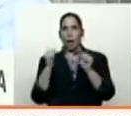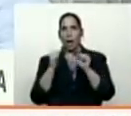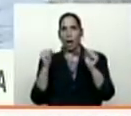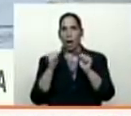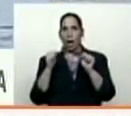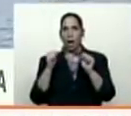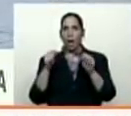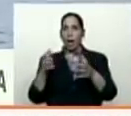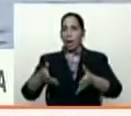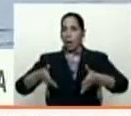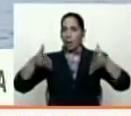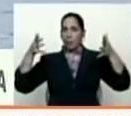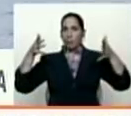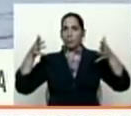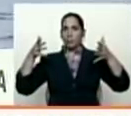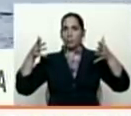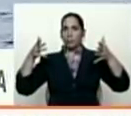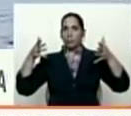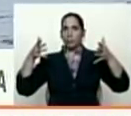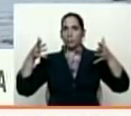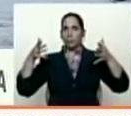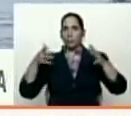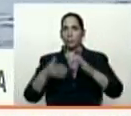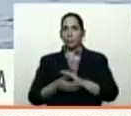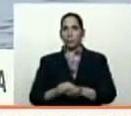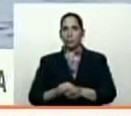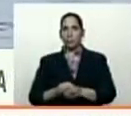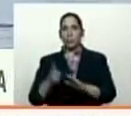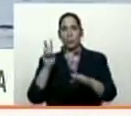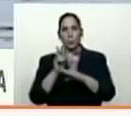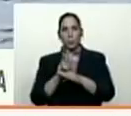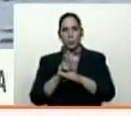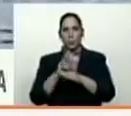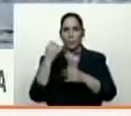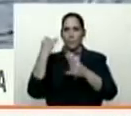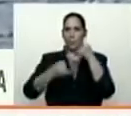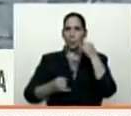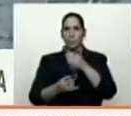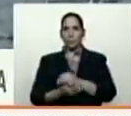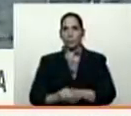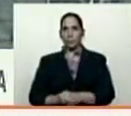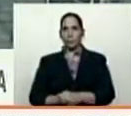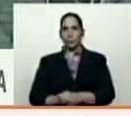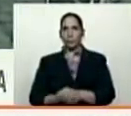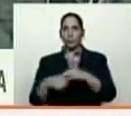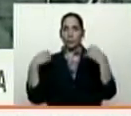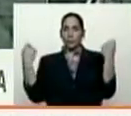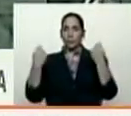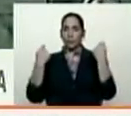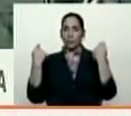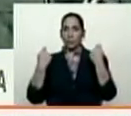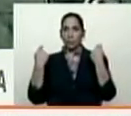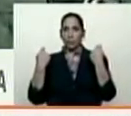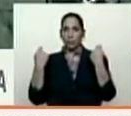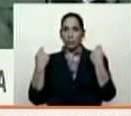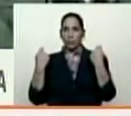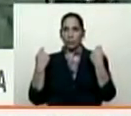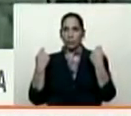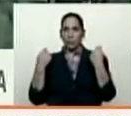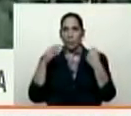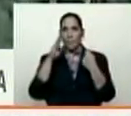en Gámeza, Pantano de Vargas y culminó esa campaña con el rutilante triunfo en